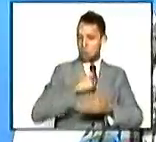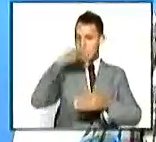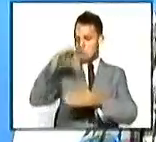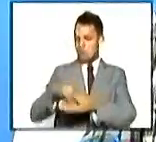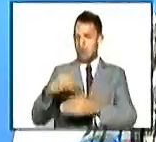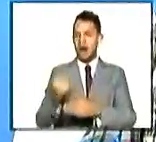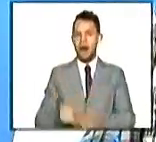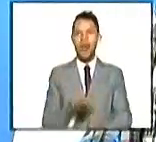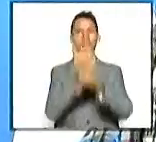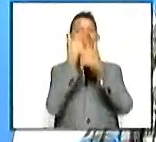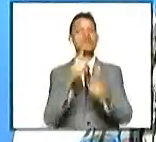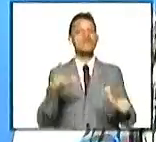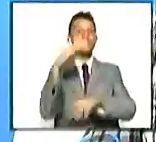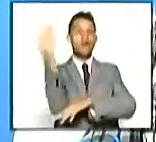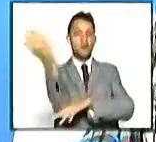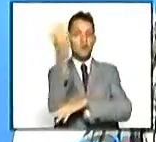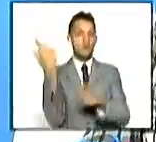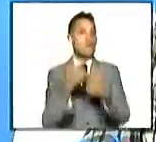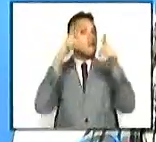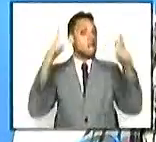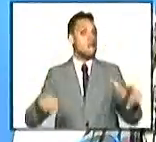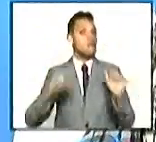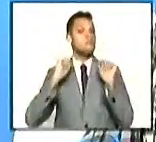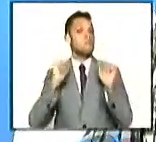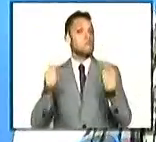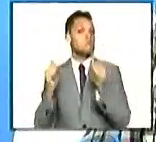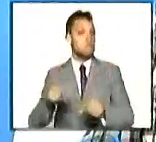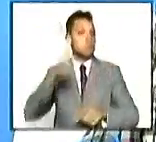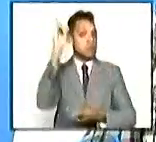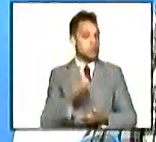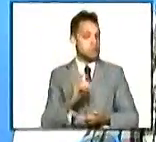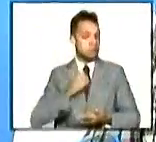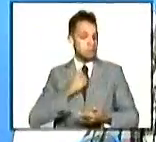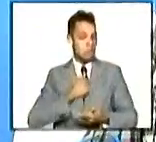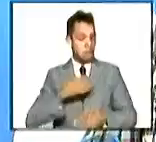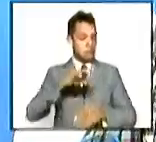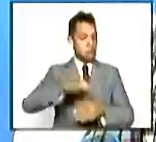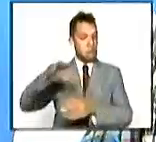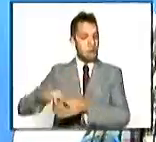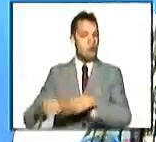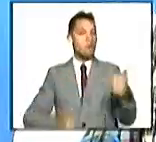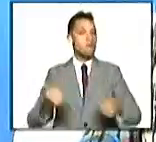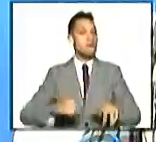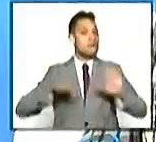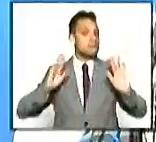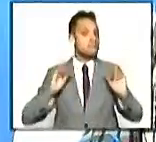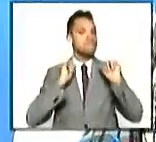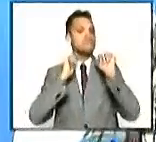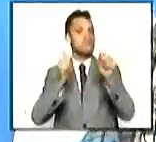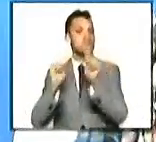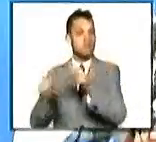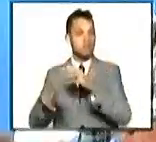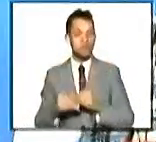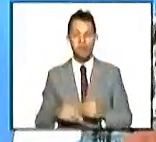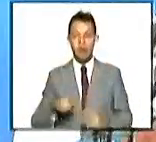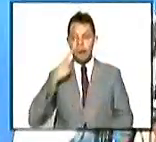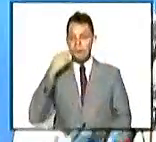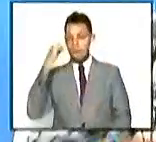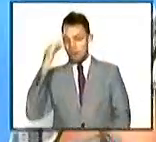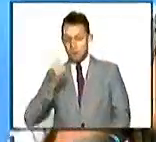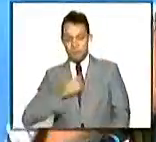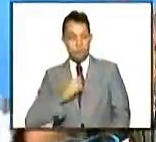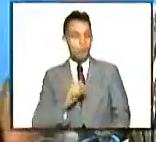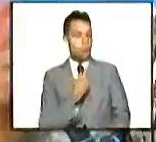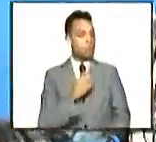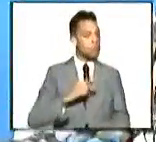país supuestamente libre, donde podemos pensar y donde podemos elegir realmente lo que nos conviene. Y no lo que nos conviene a tres o cuatro, lo que